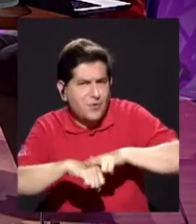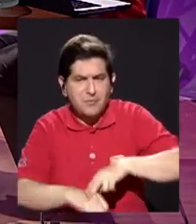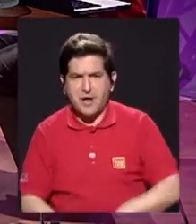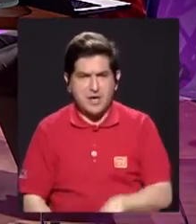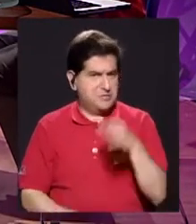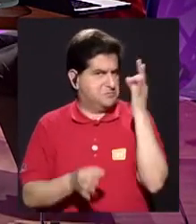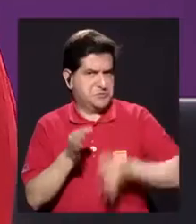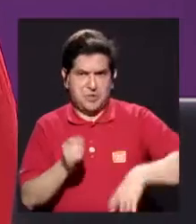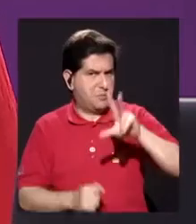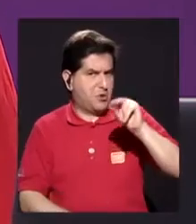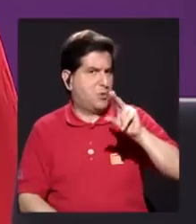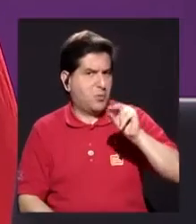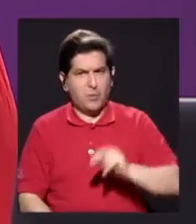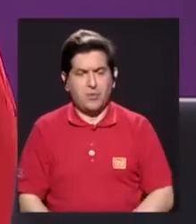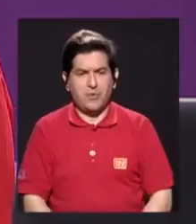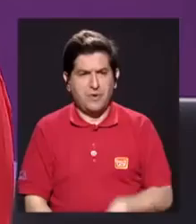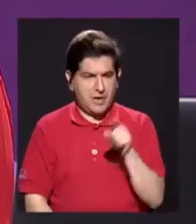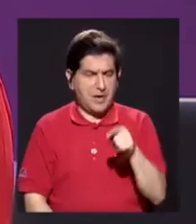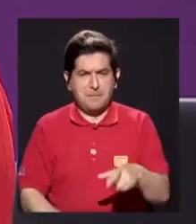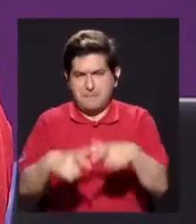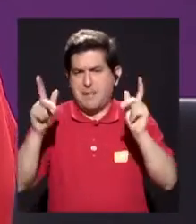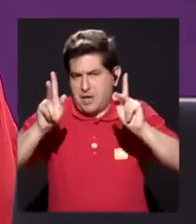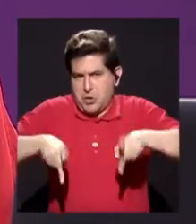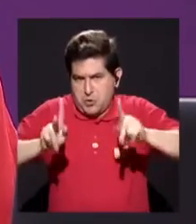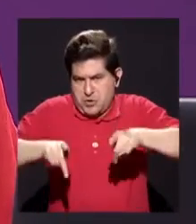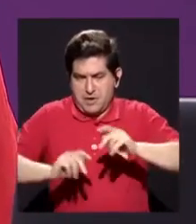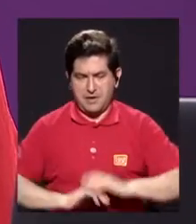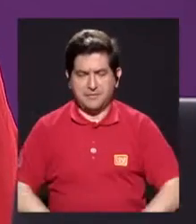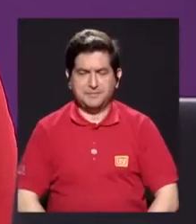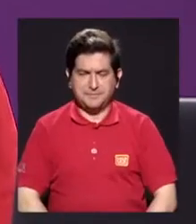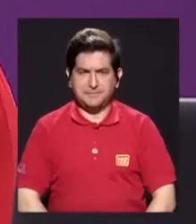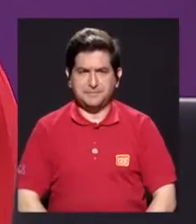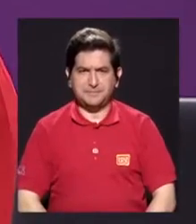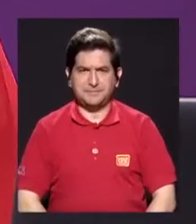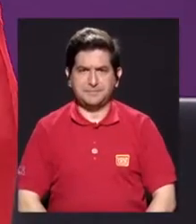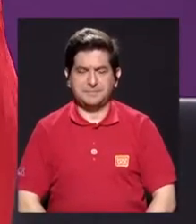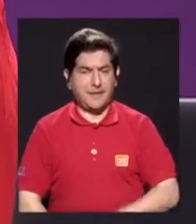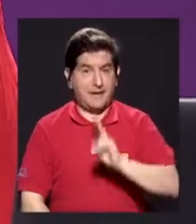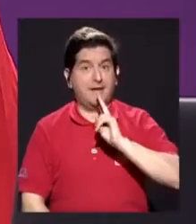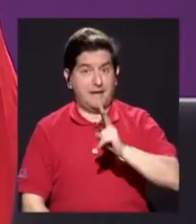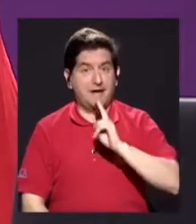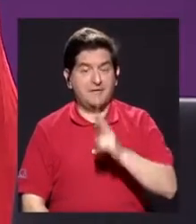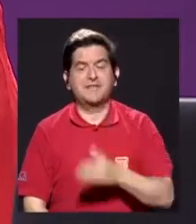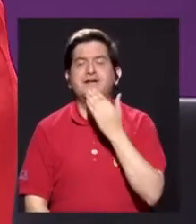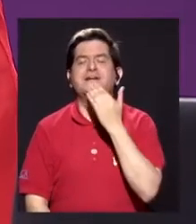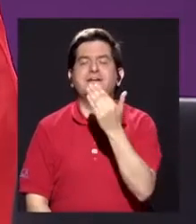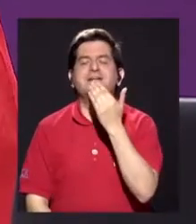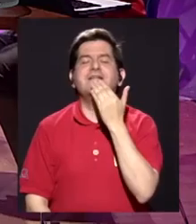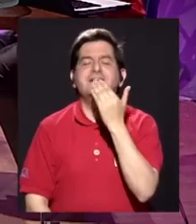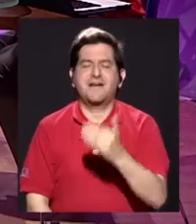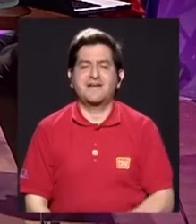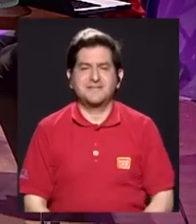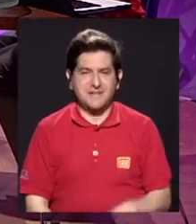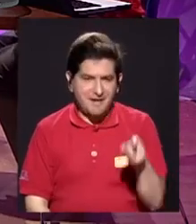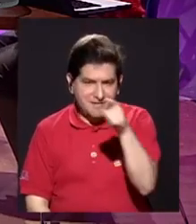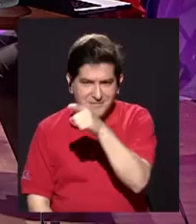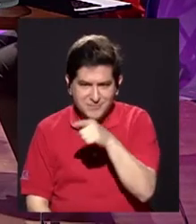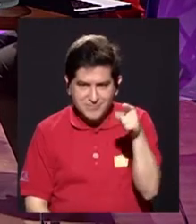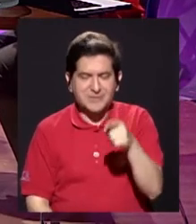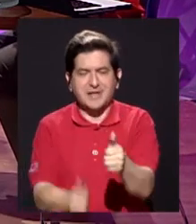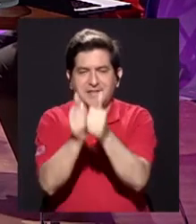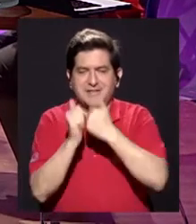sencillas para la mayoría de las personas, ¿verdad? Entonces, la verdad es que muchas gracias a ustedes